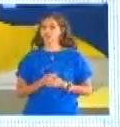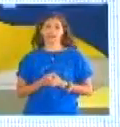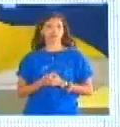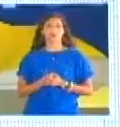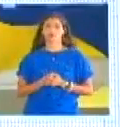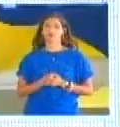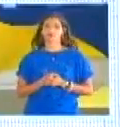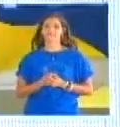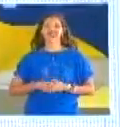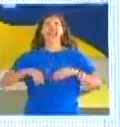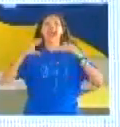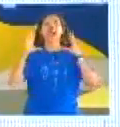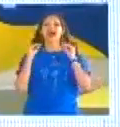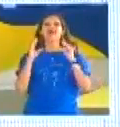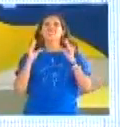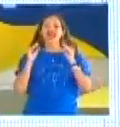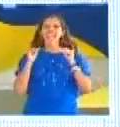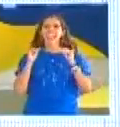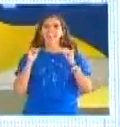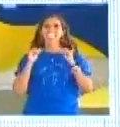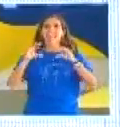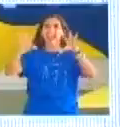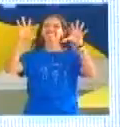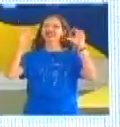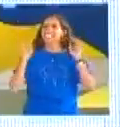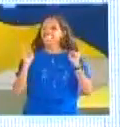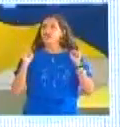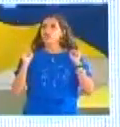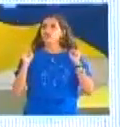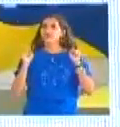¿no? Hablar, entendernos,